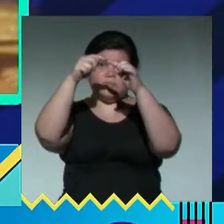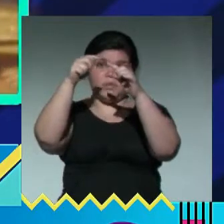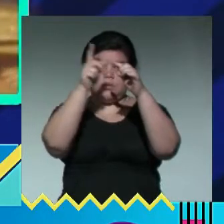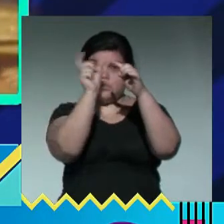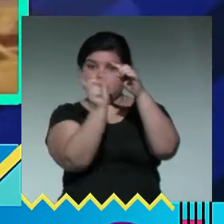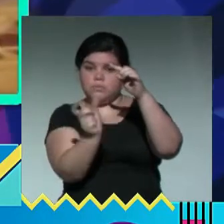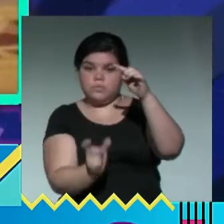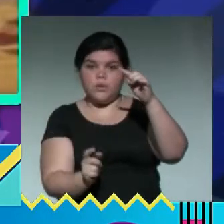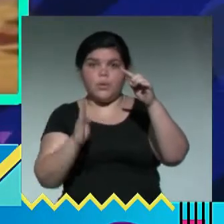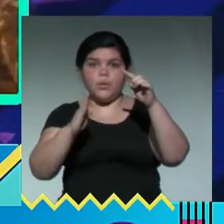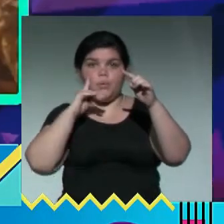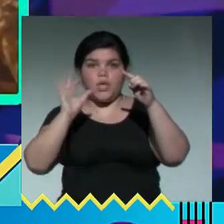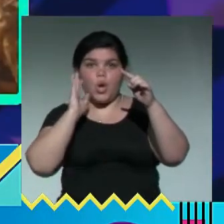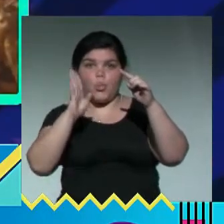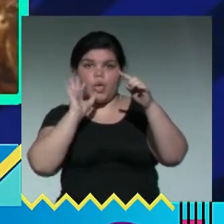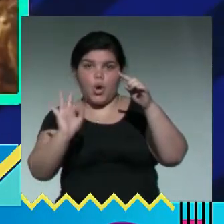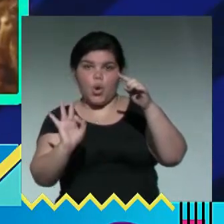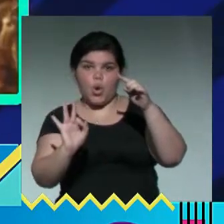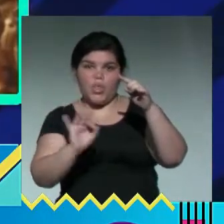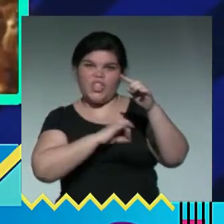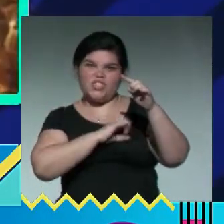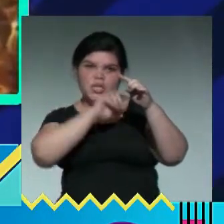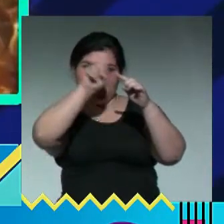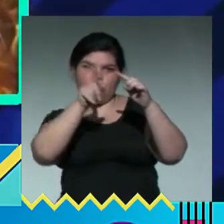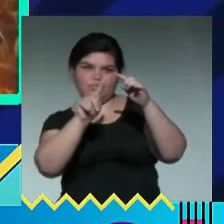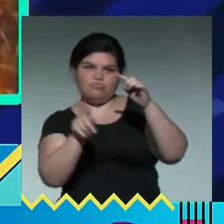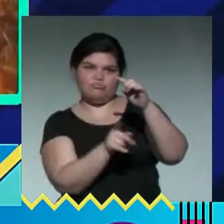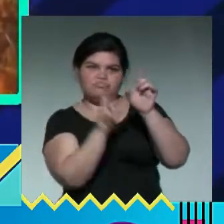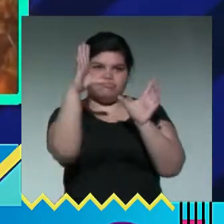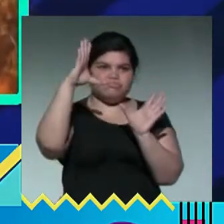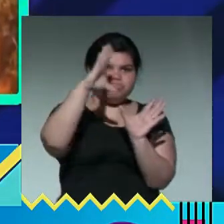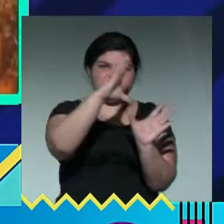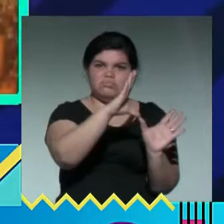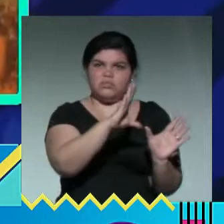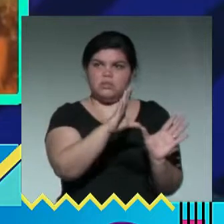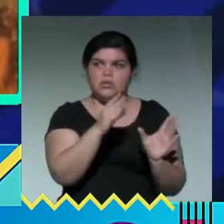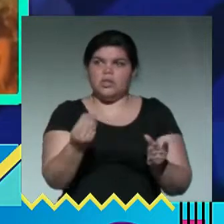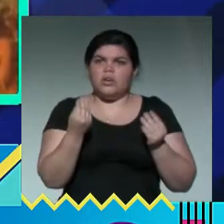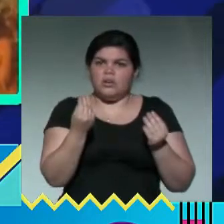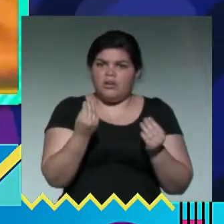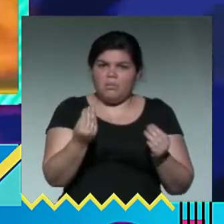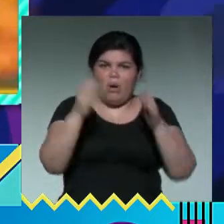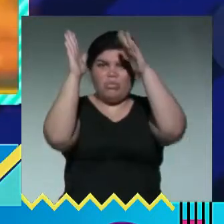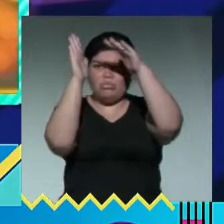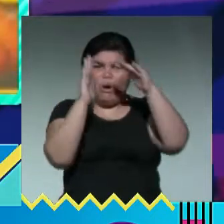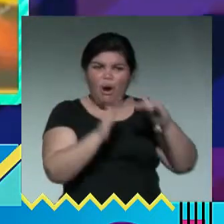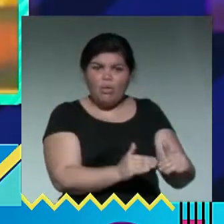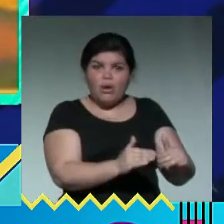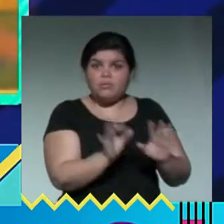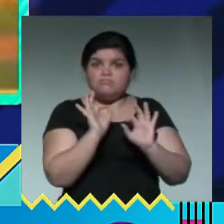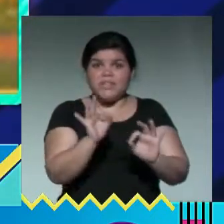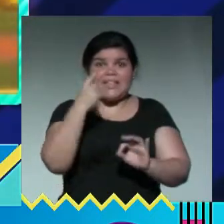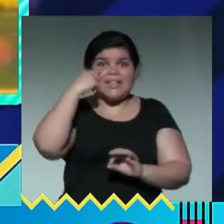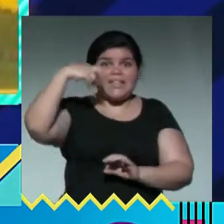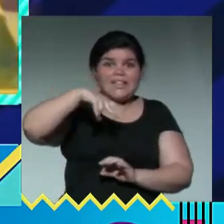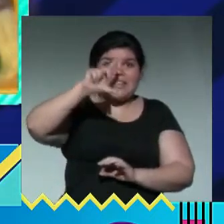Biobío o Maule de Chile. ¿Cómo hacía? Sí, tenía conocimiento de todo lo que pasaba el Inca, del norte